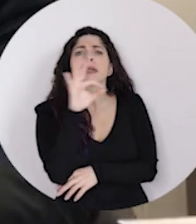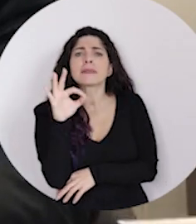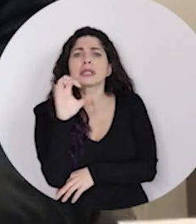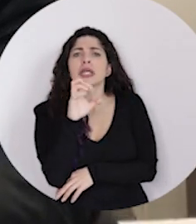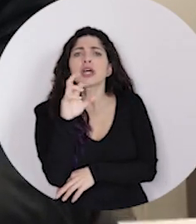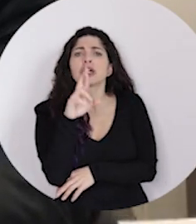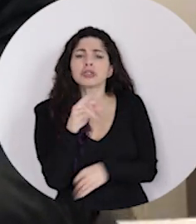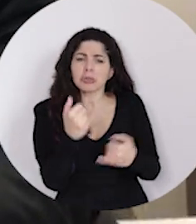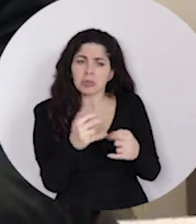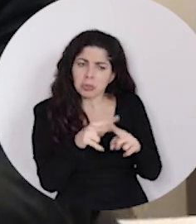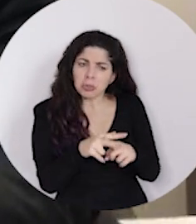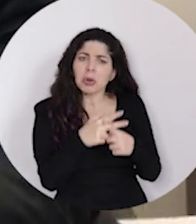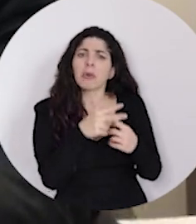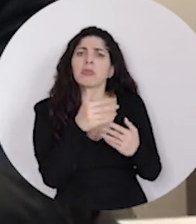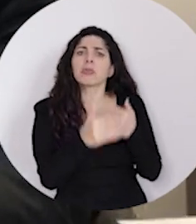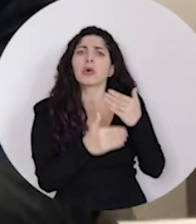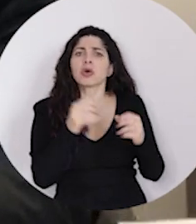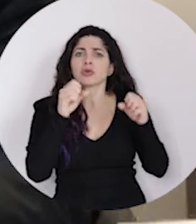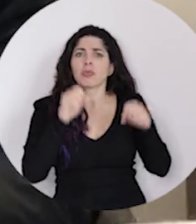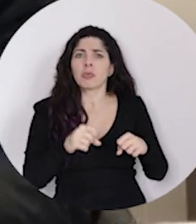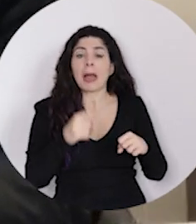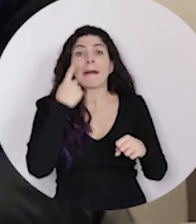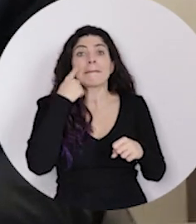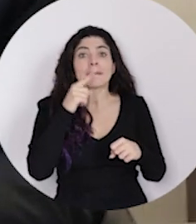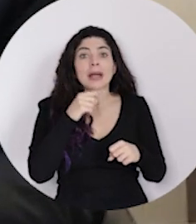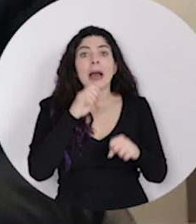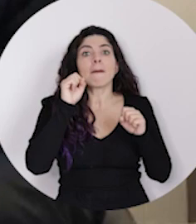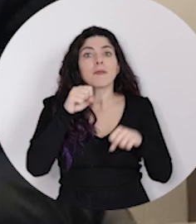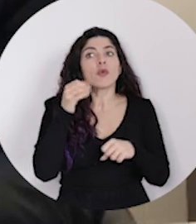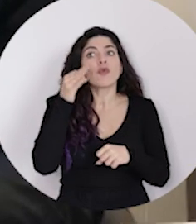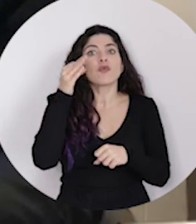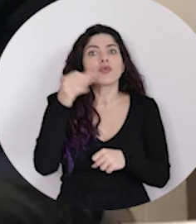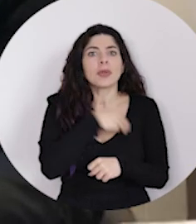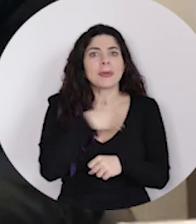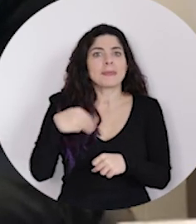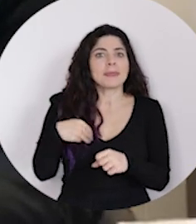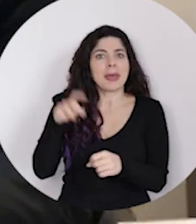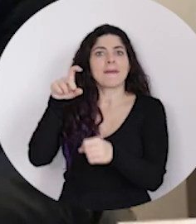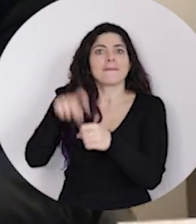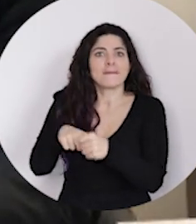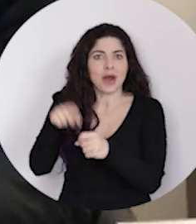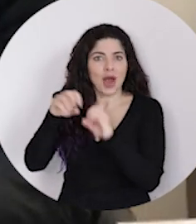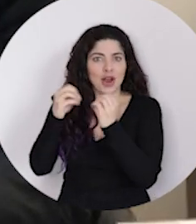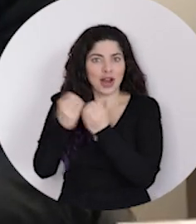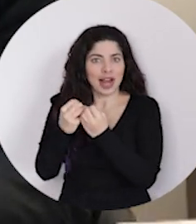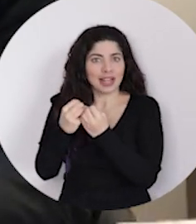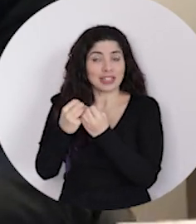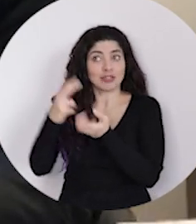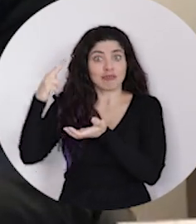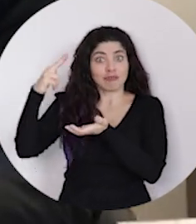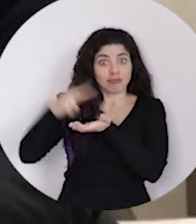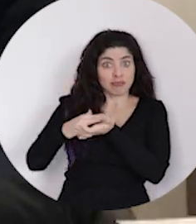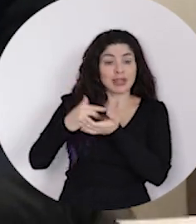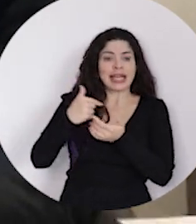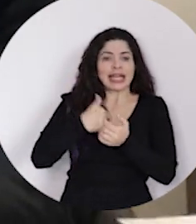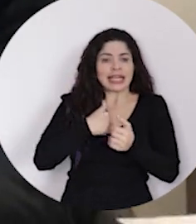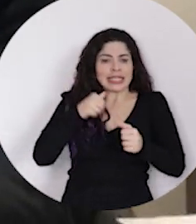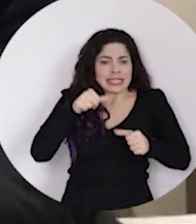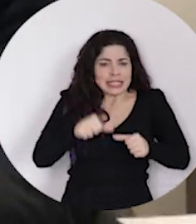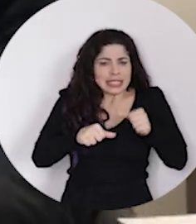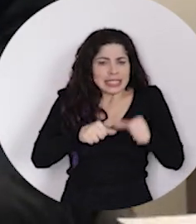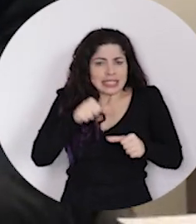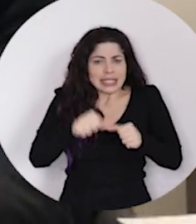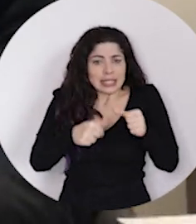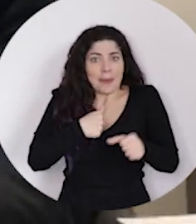país a iniciar el proceso para convertirse en uno de los miembros de pleno derecho de esa organización. En paralelo con estos